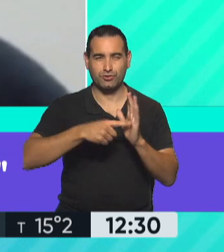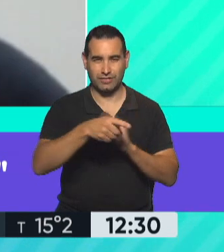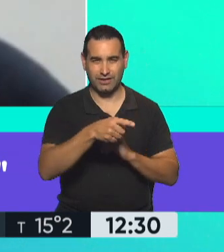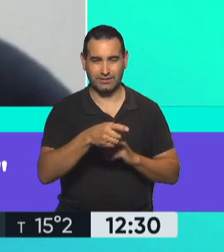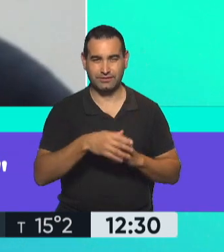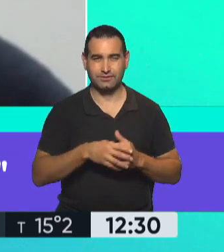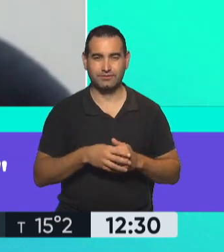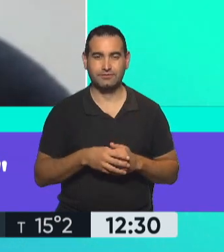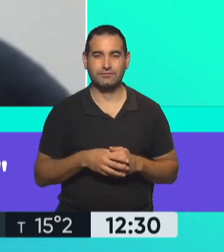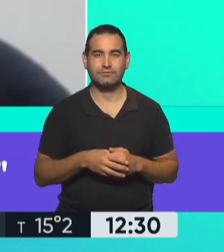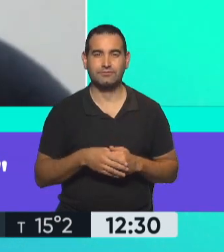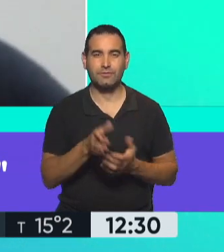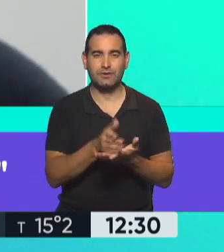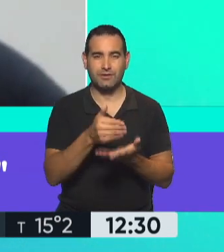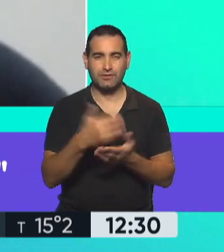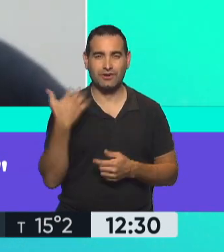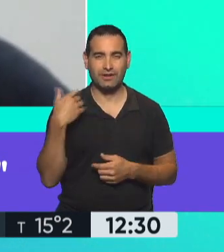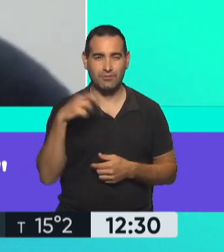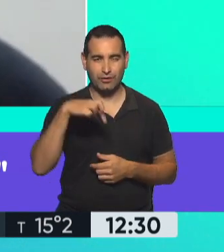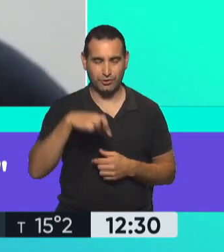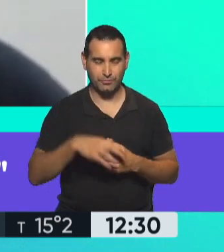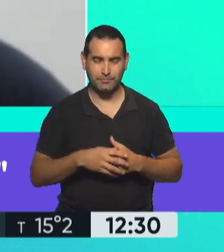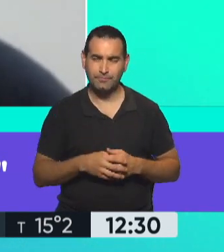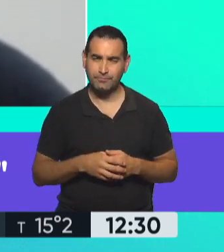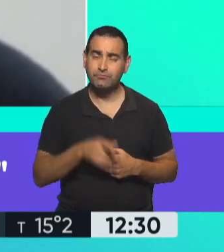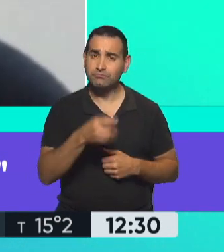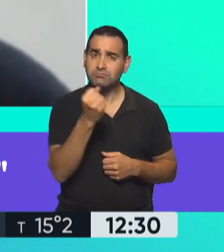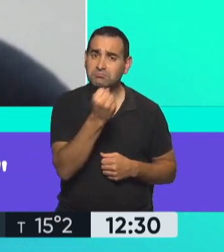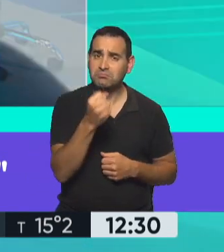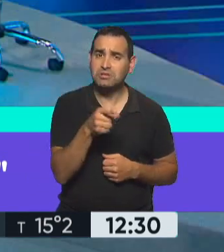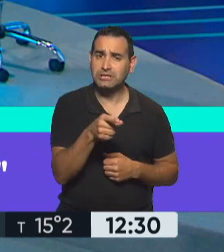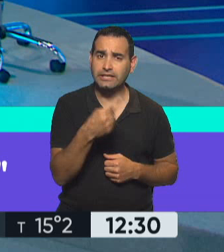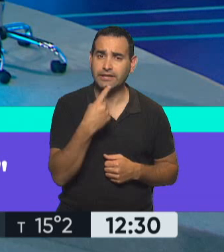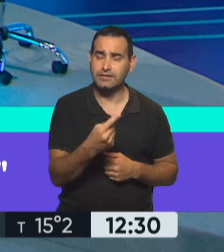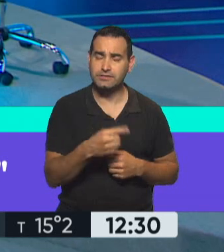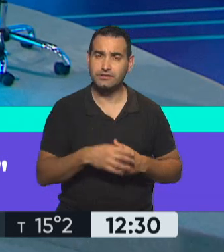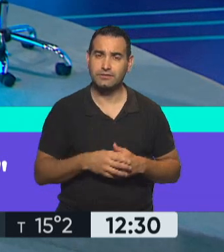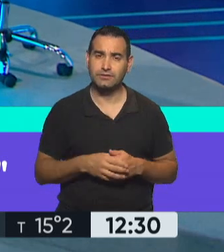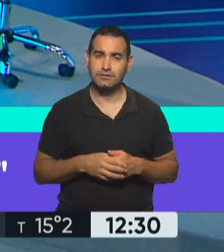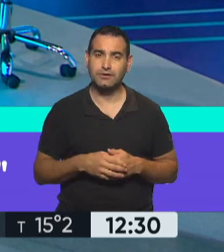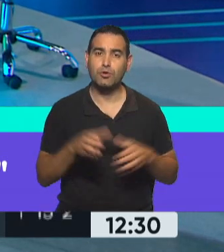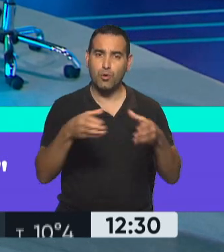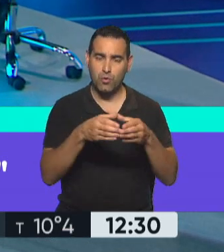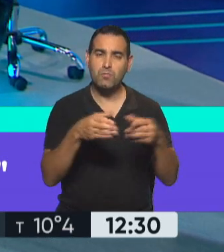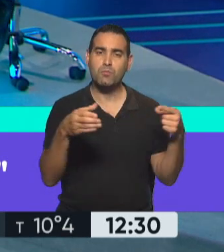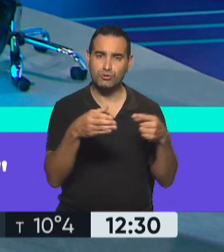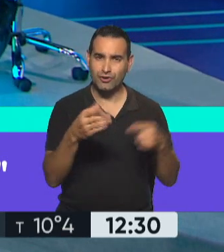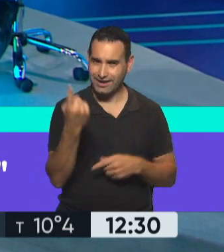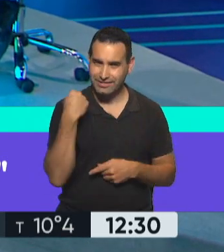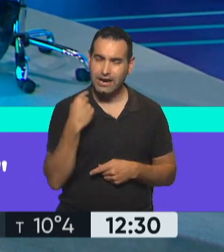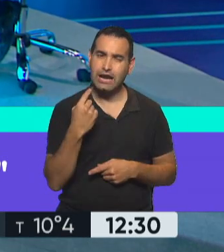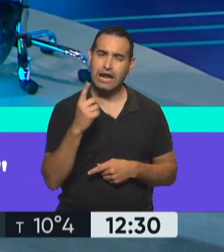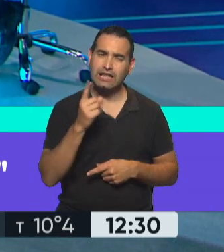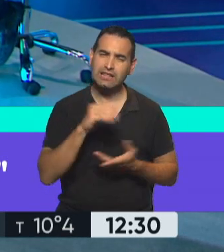de General Pueyrredón de la provincia de Buenos Aires. Y esto es muy importante destacarlo porque la oposición, ayer,